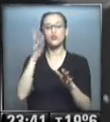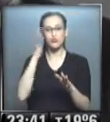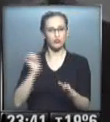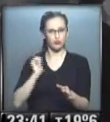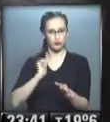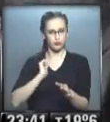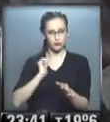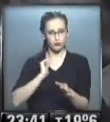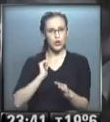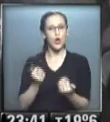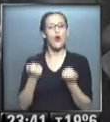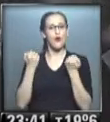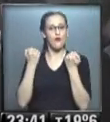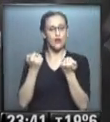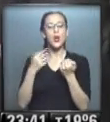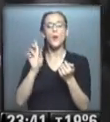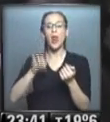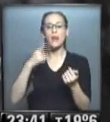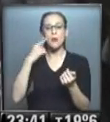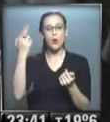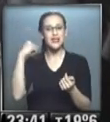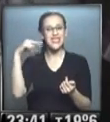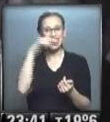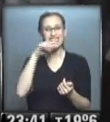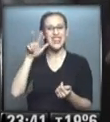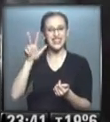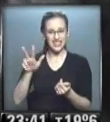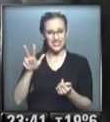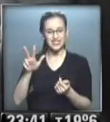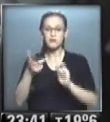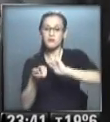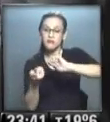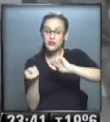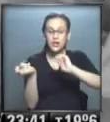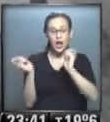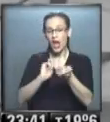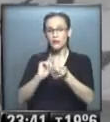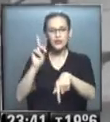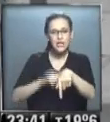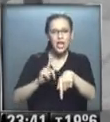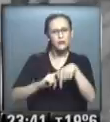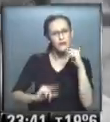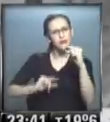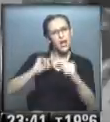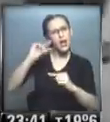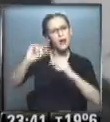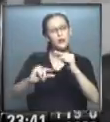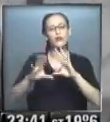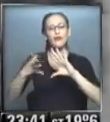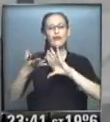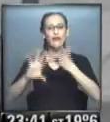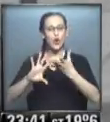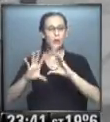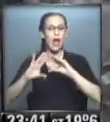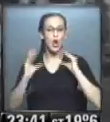fuerza de las armas, nace con el golpe en 1973, convirtiéndose con el tiempo en una estrategia global de desarrollo